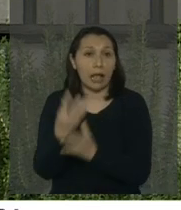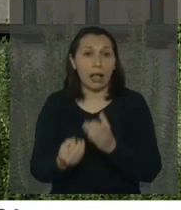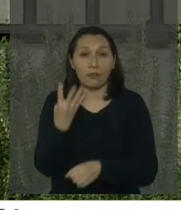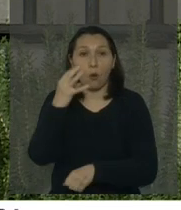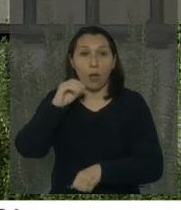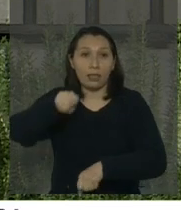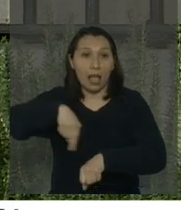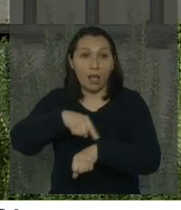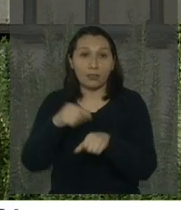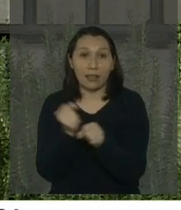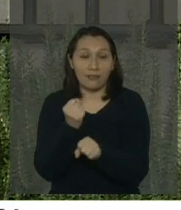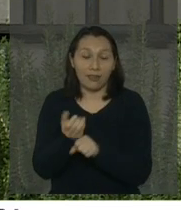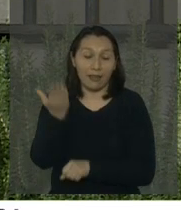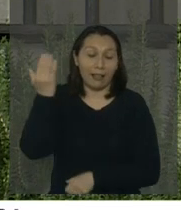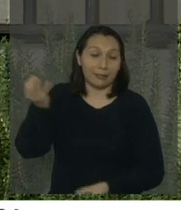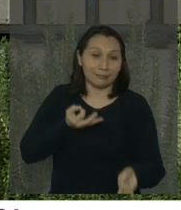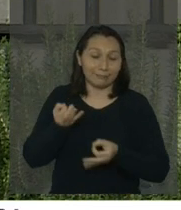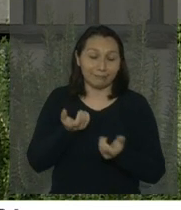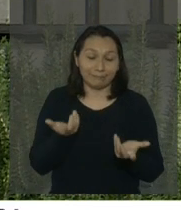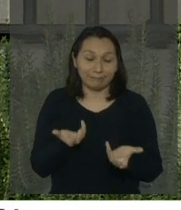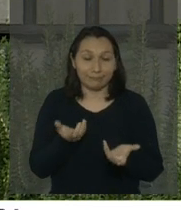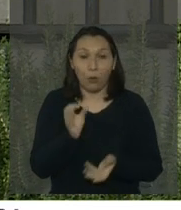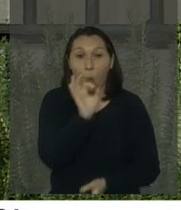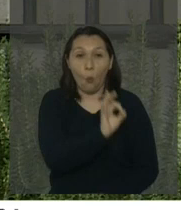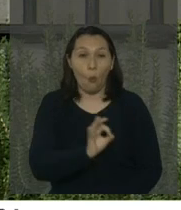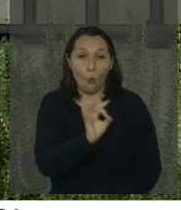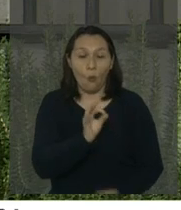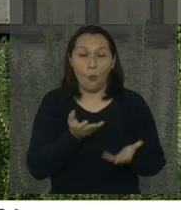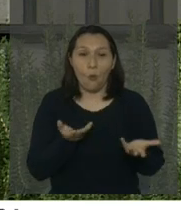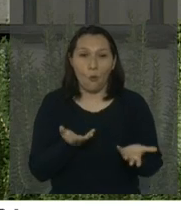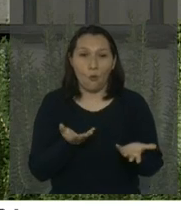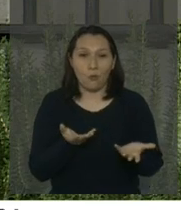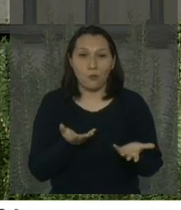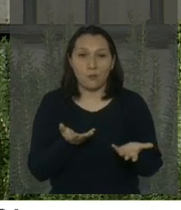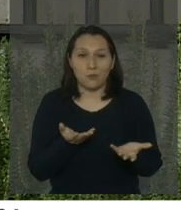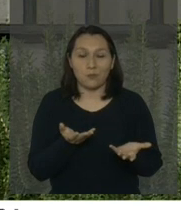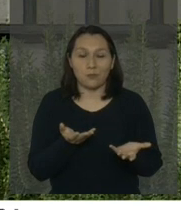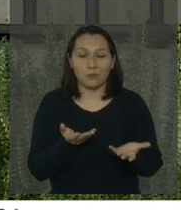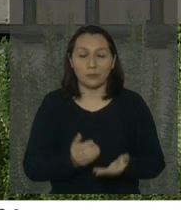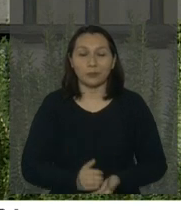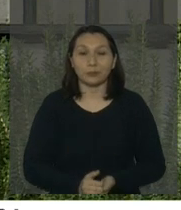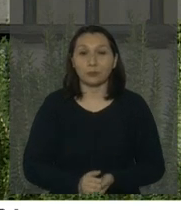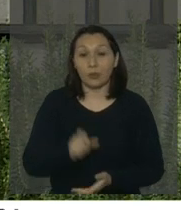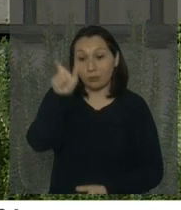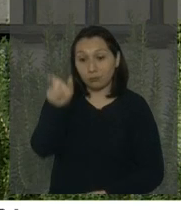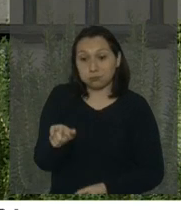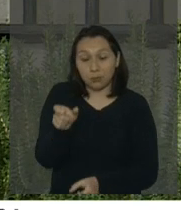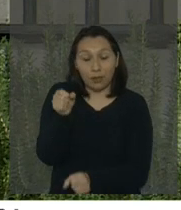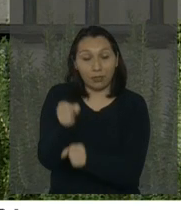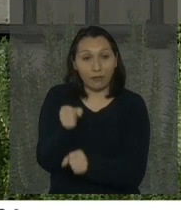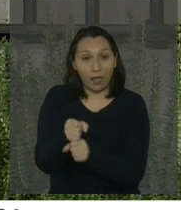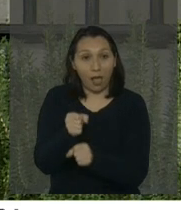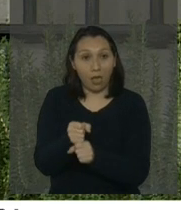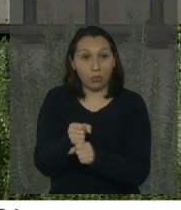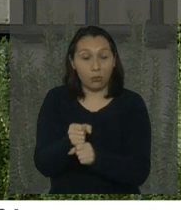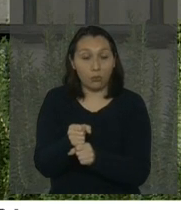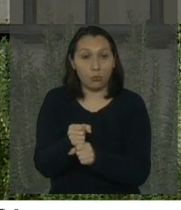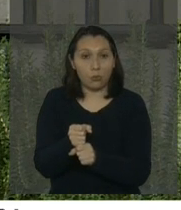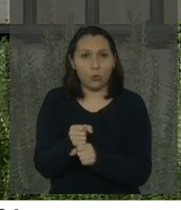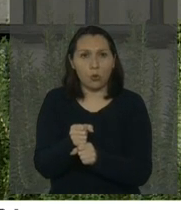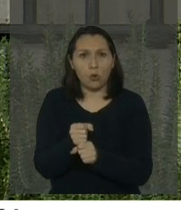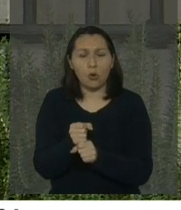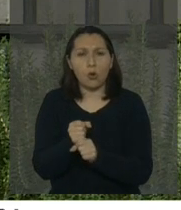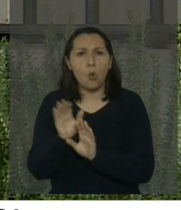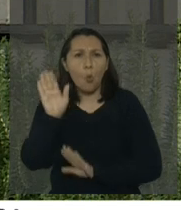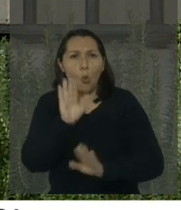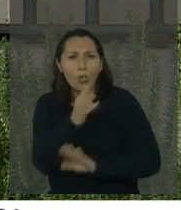de trabajo. O que un trabajador, un